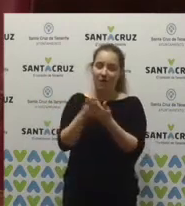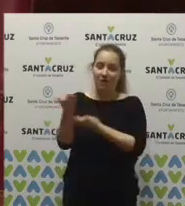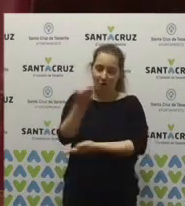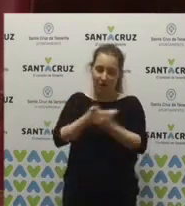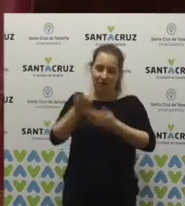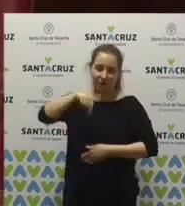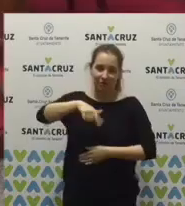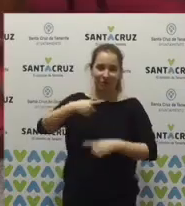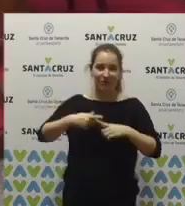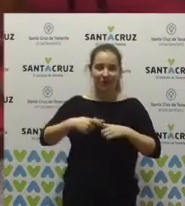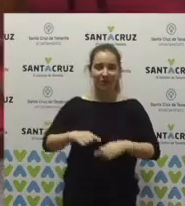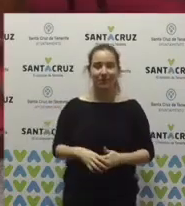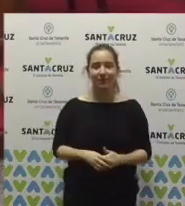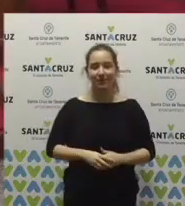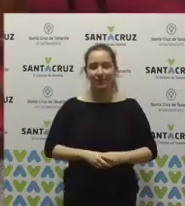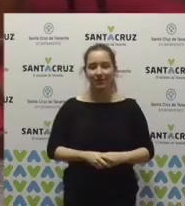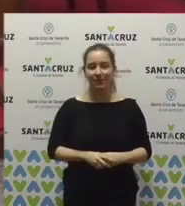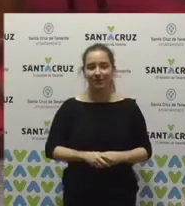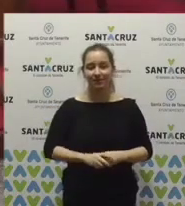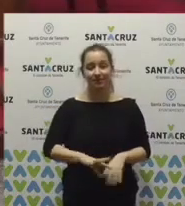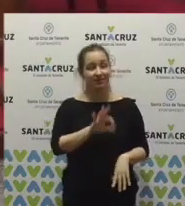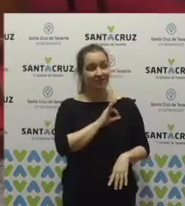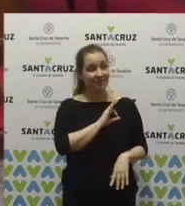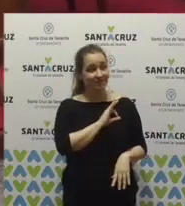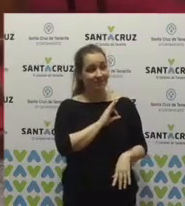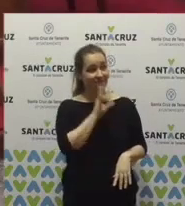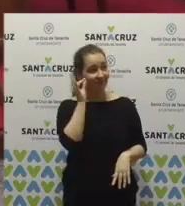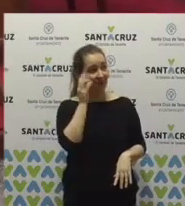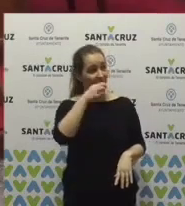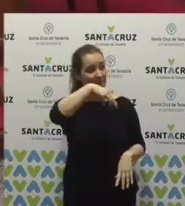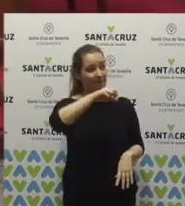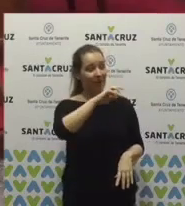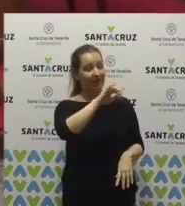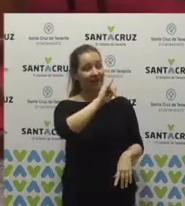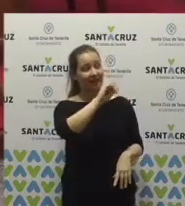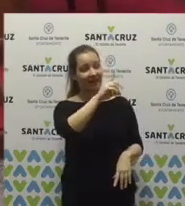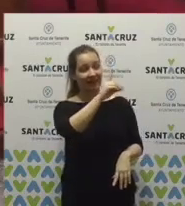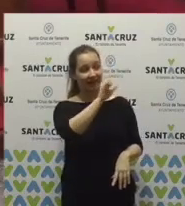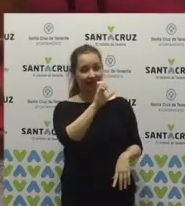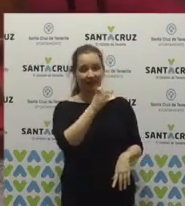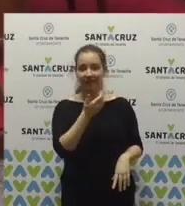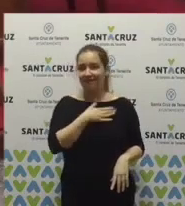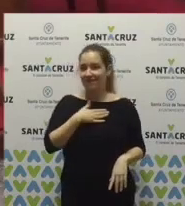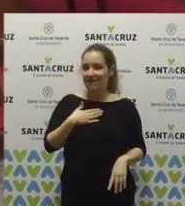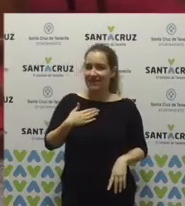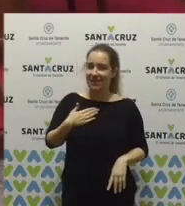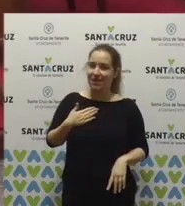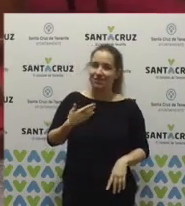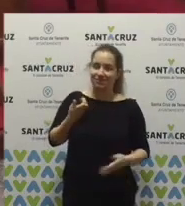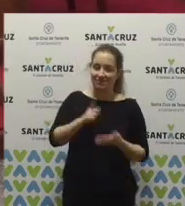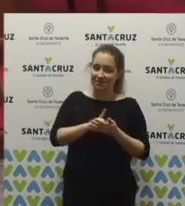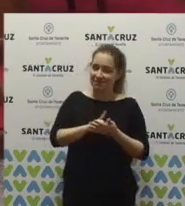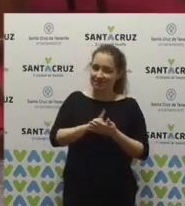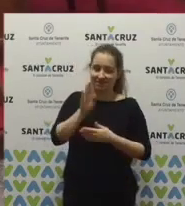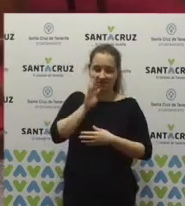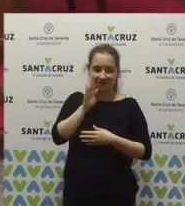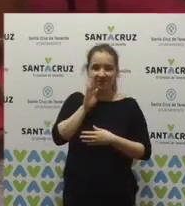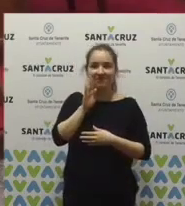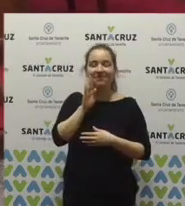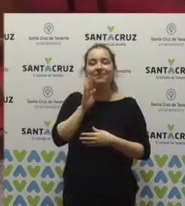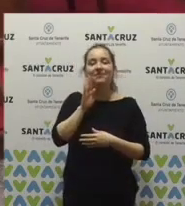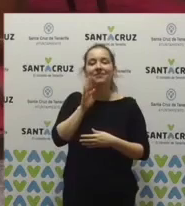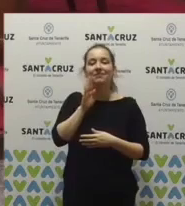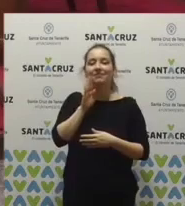cruz voy a mentirte bueno pues por supuesto sumarme porque además estamos hablando de mi compañero ese